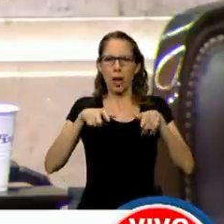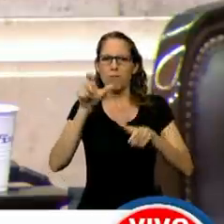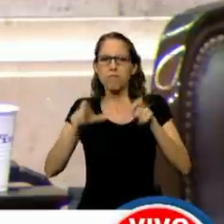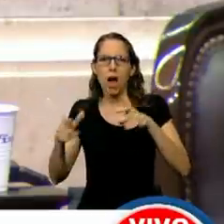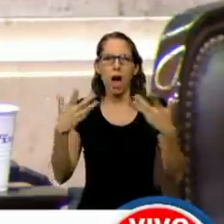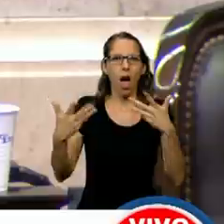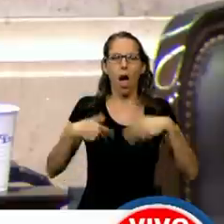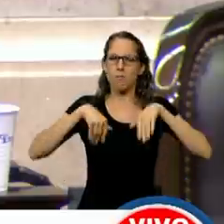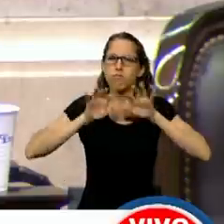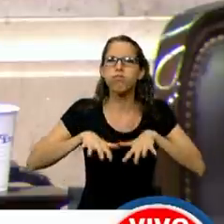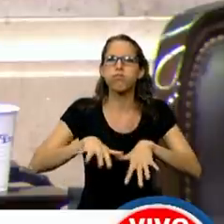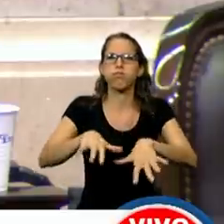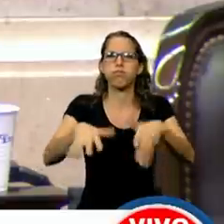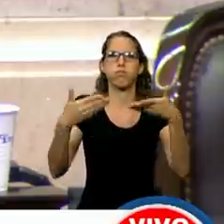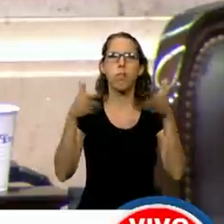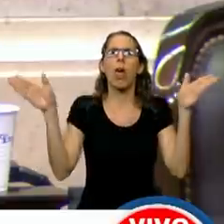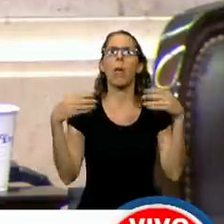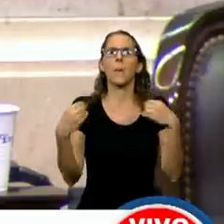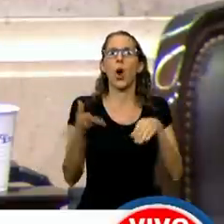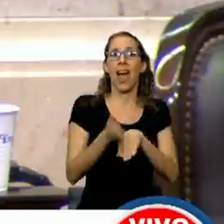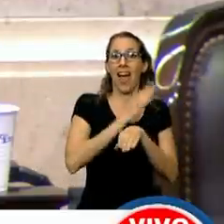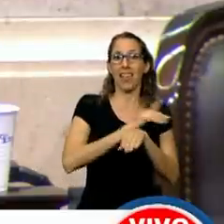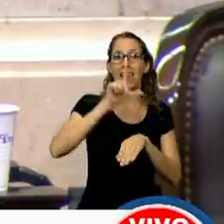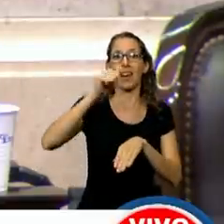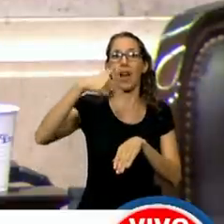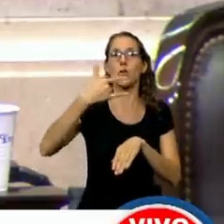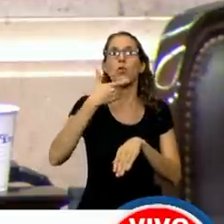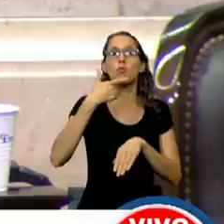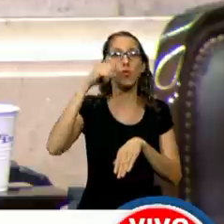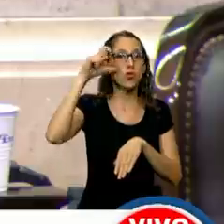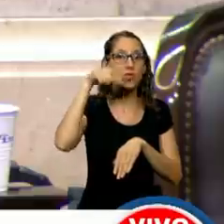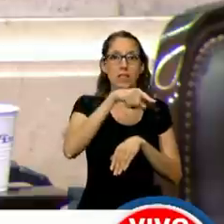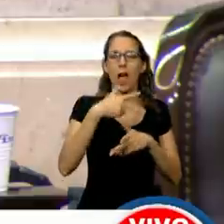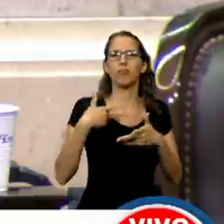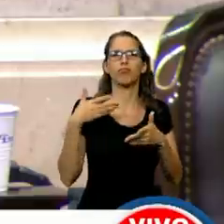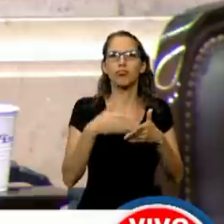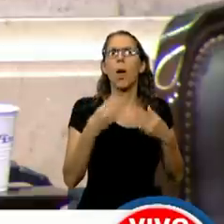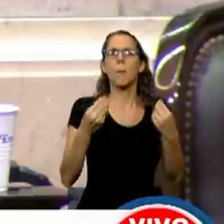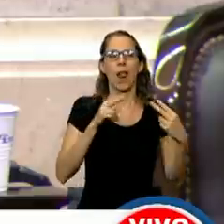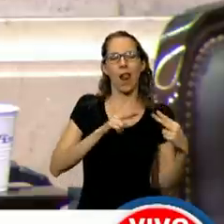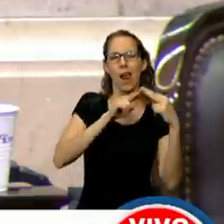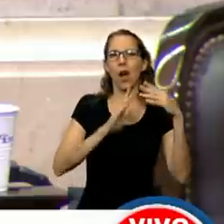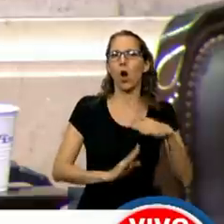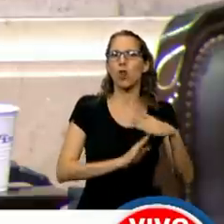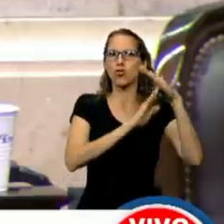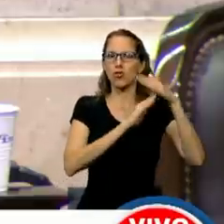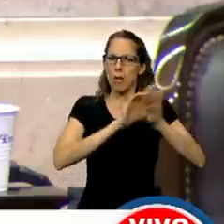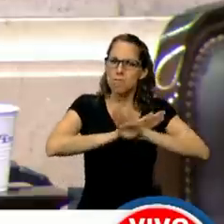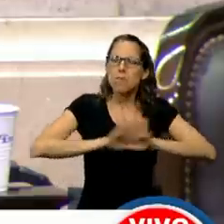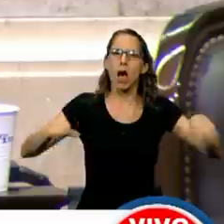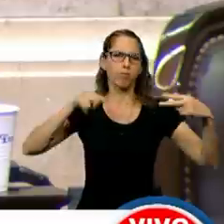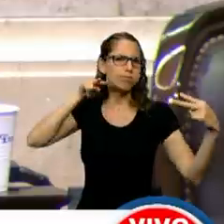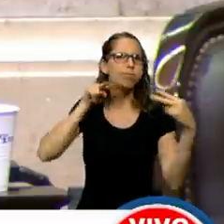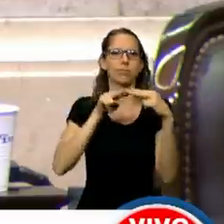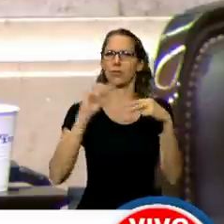cerco que había generado el general lanusse para encontrarse con su vida esto festejamos el día